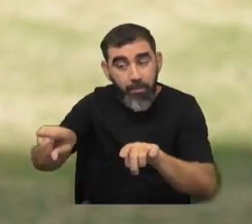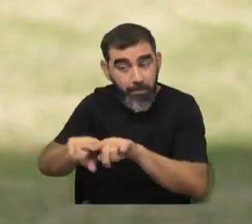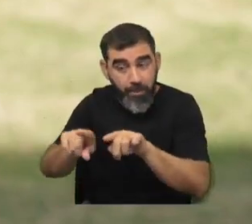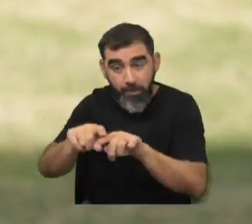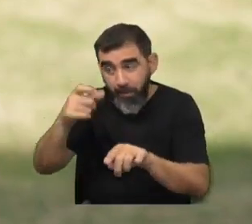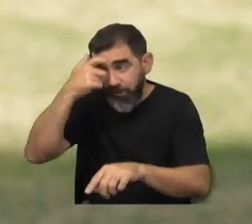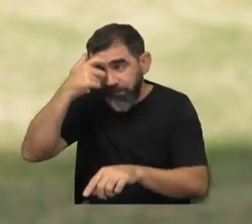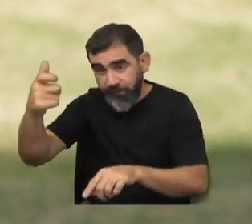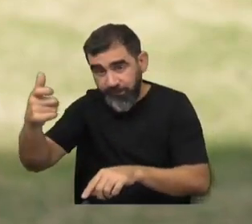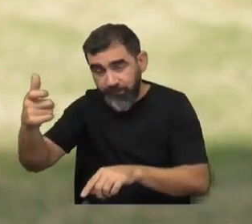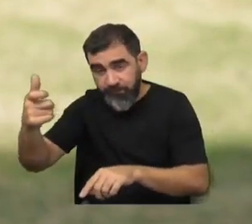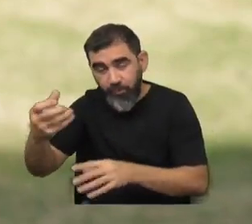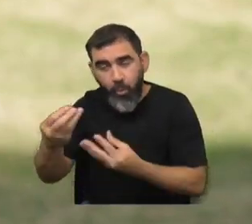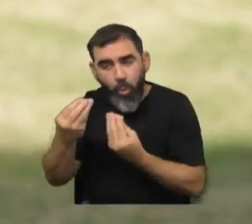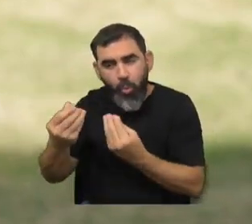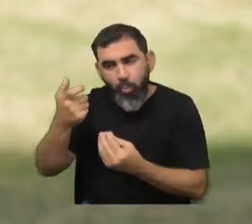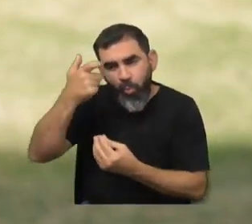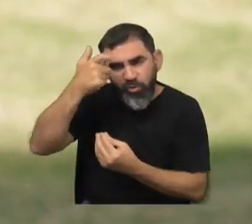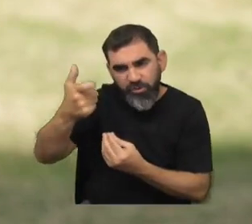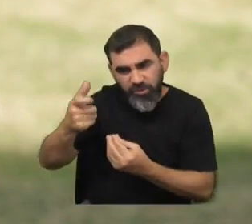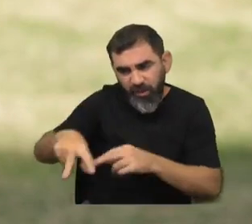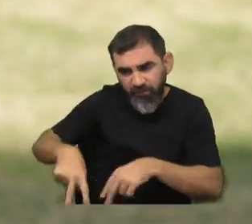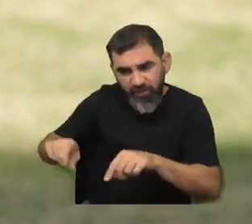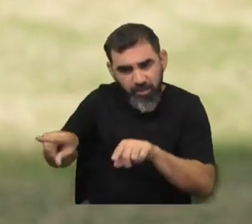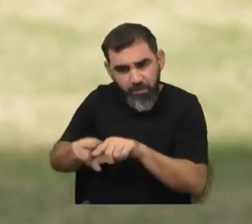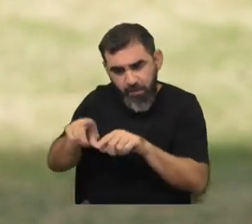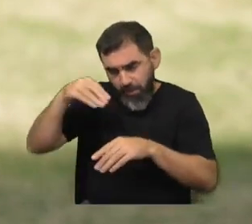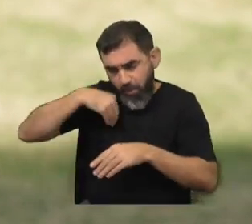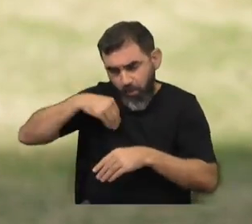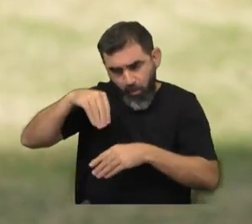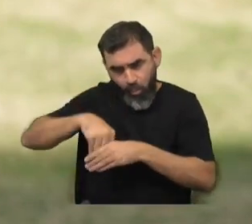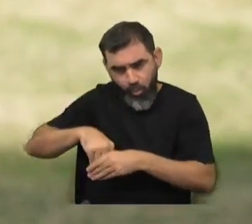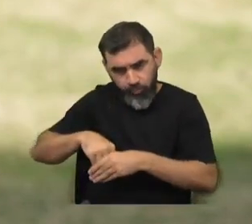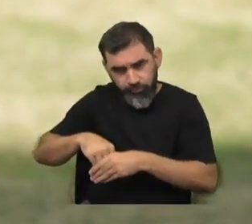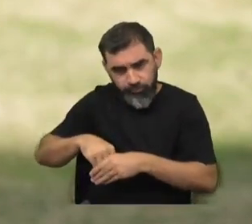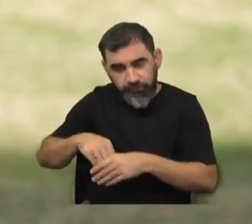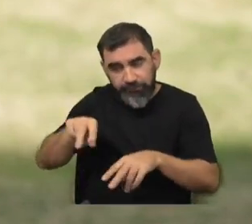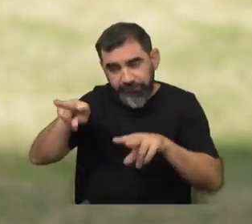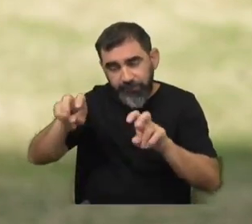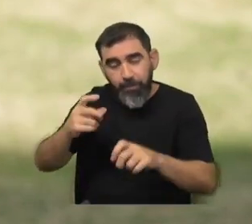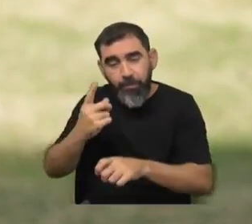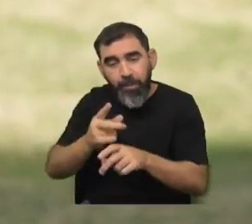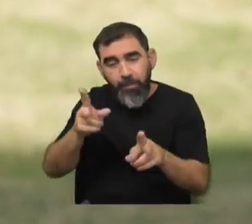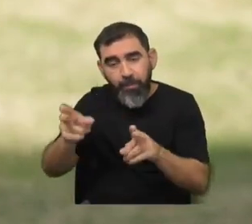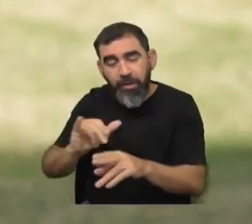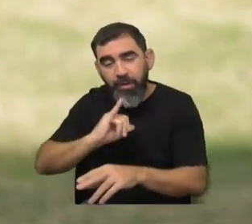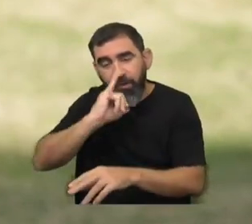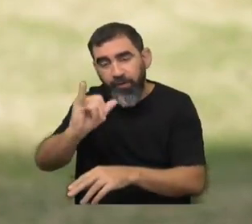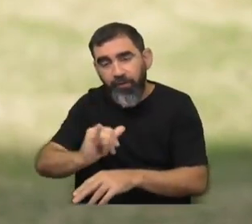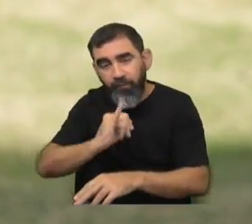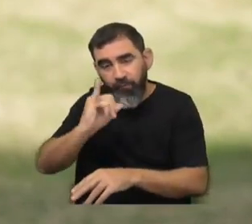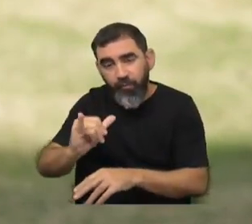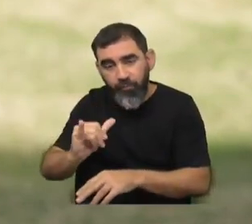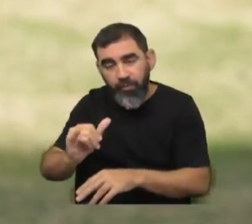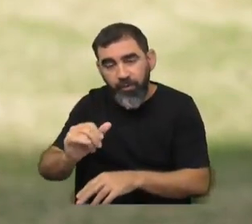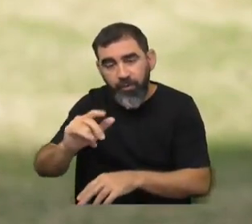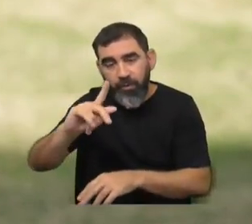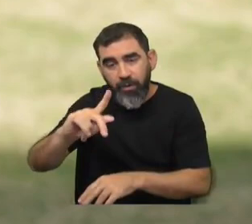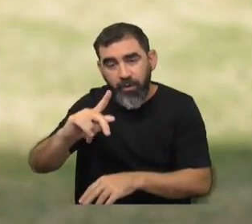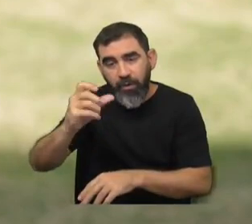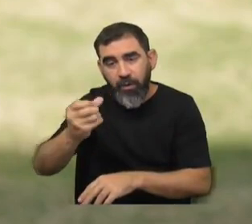ciencia. ¿Cómo una ciencia se estudia a sí mismo? De eso trata esta primera parte del informe con Karina